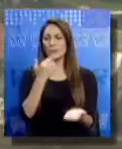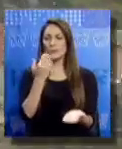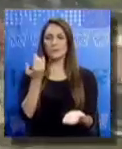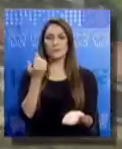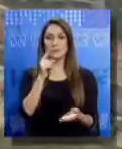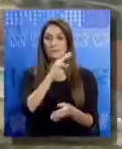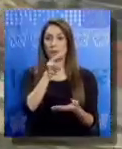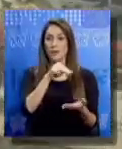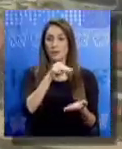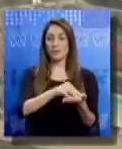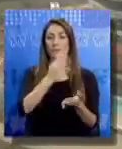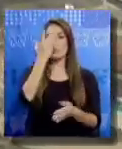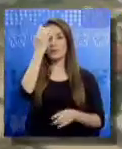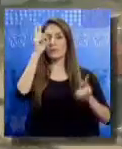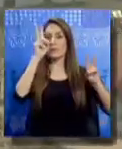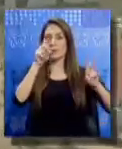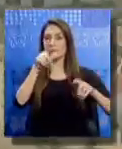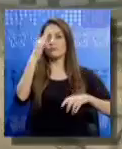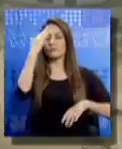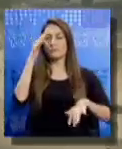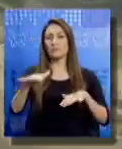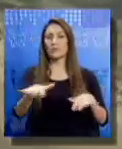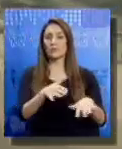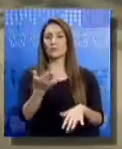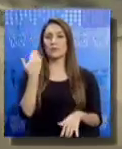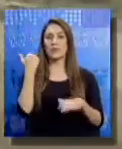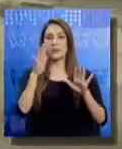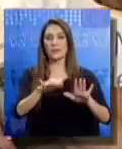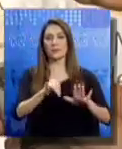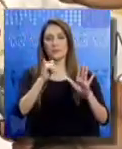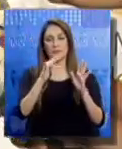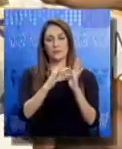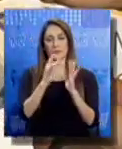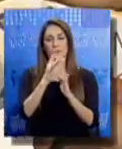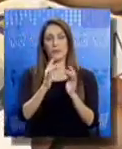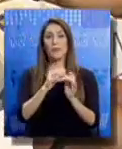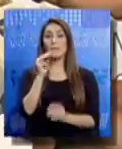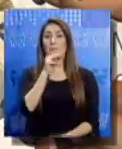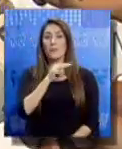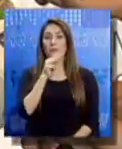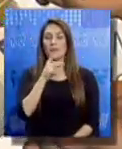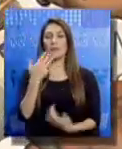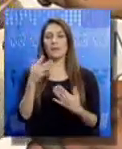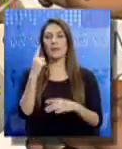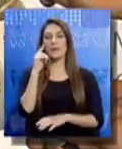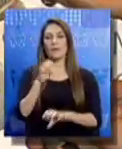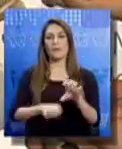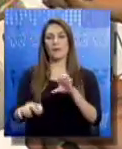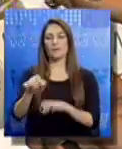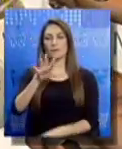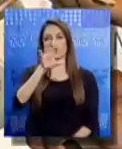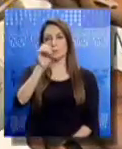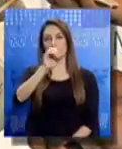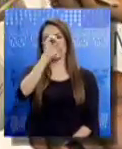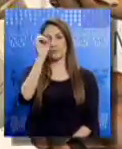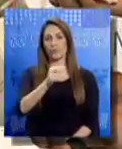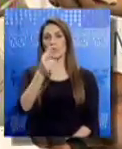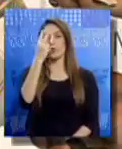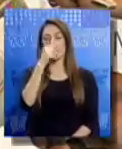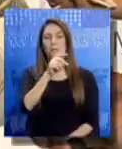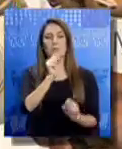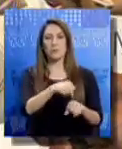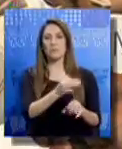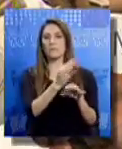Manabí, afectada, recordemos, por el terremoto del pasado 16 de abril. En Manta ya tenemos una evaluación del 50% de la planta hotelera que puede